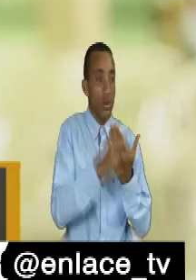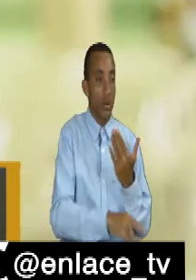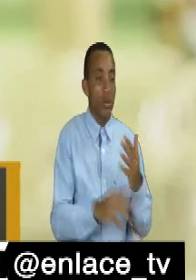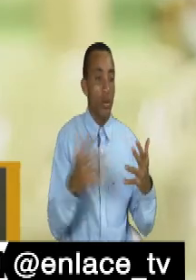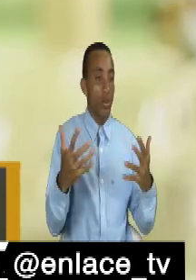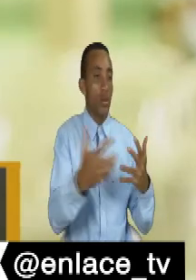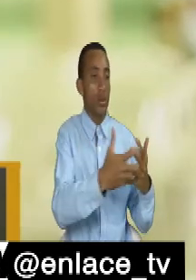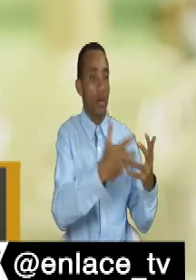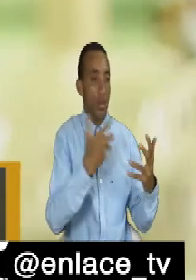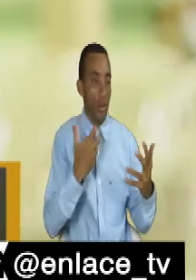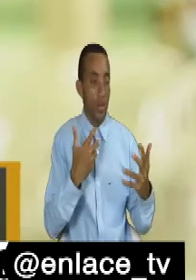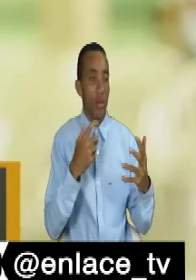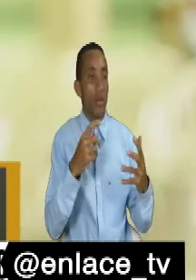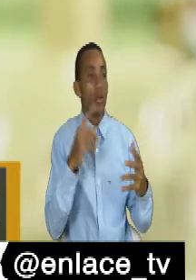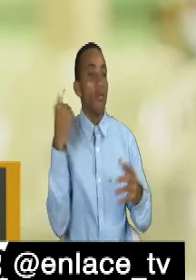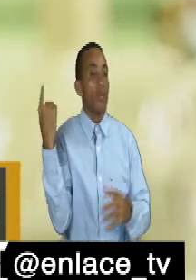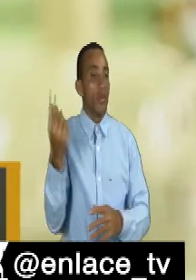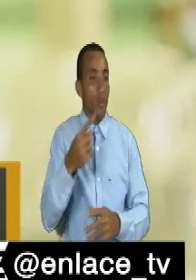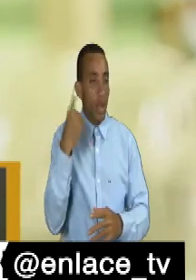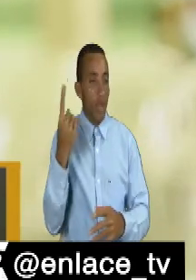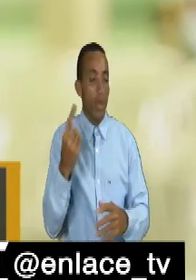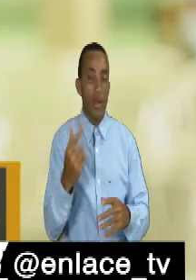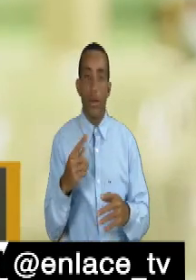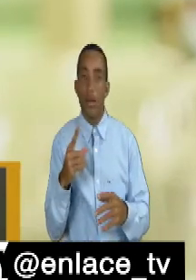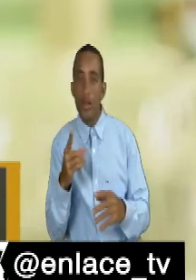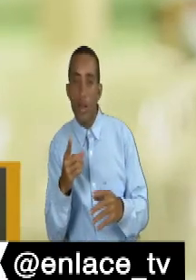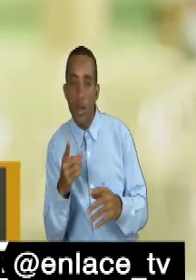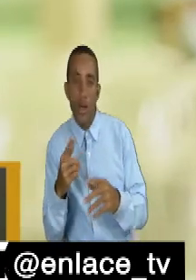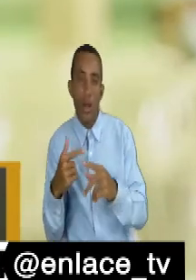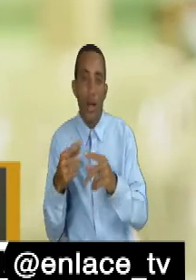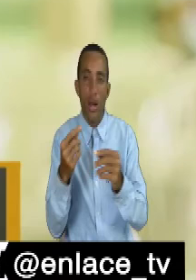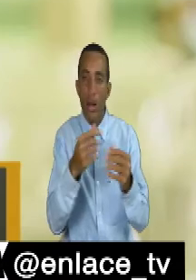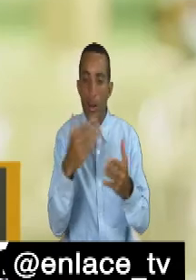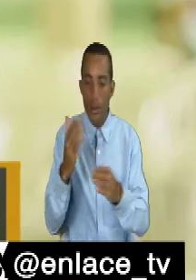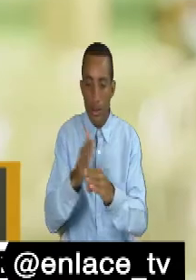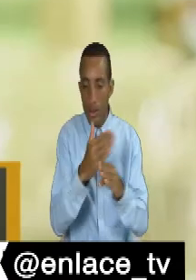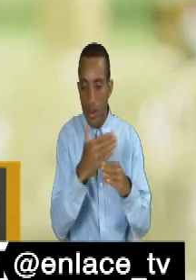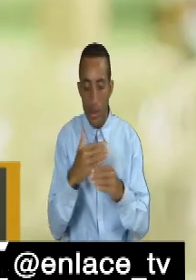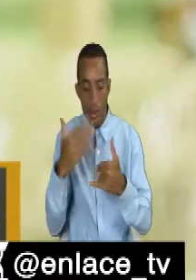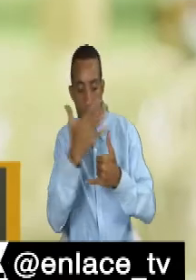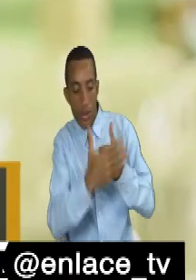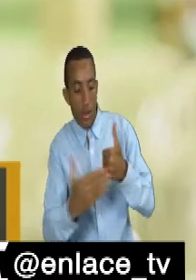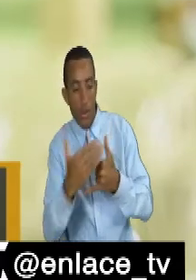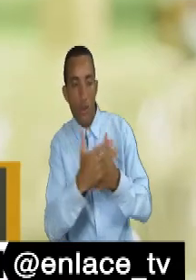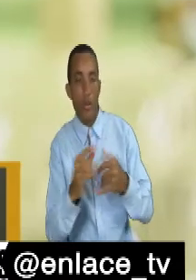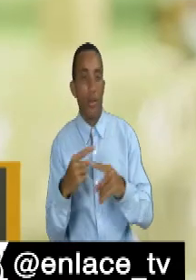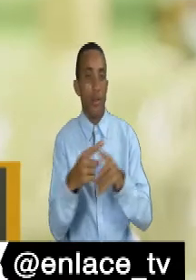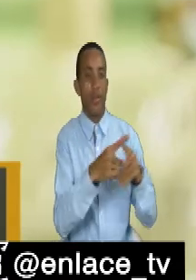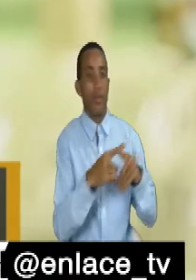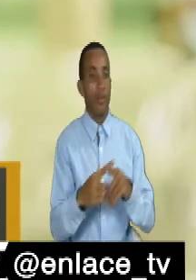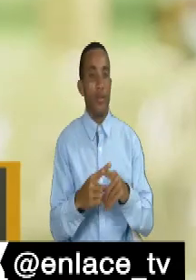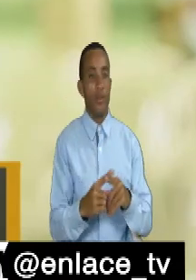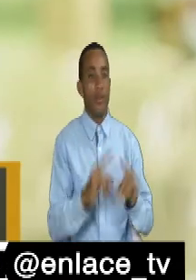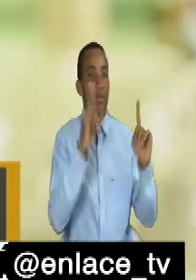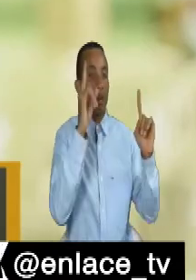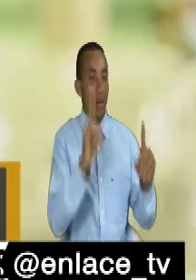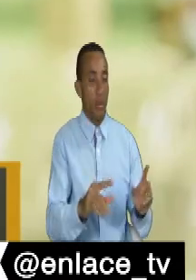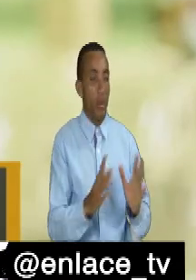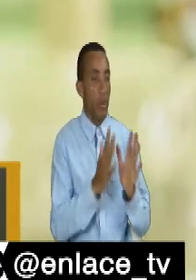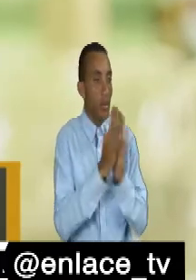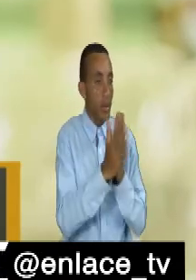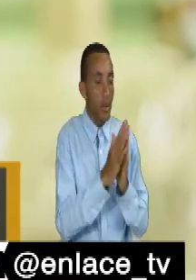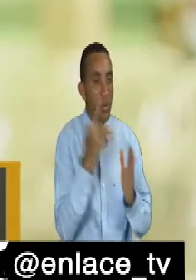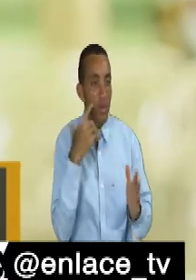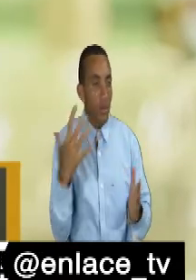General de Regalías y de Marco Lógico que permitan a las comunidades plantear iniciativas viables técnicamente para buscar recursos